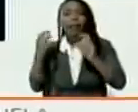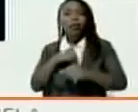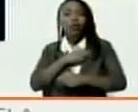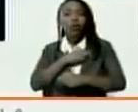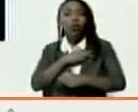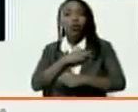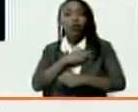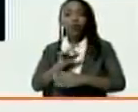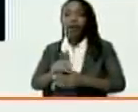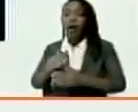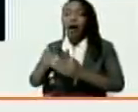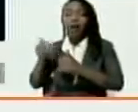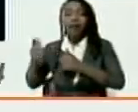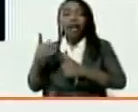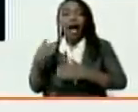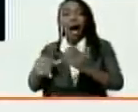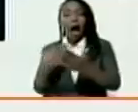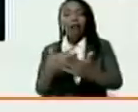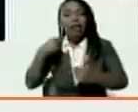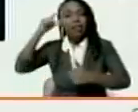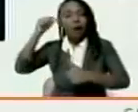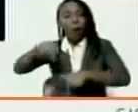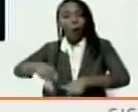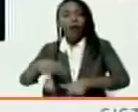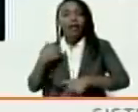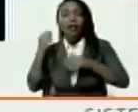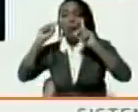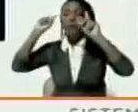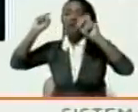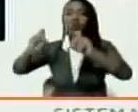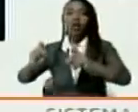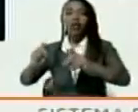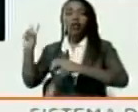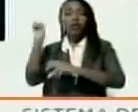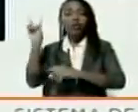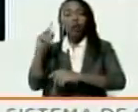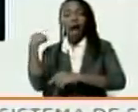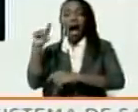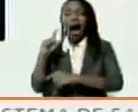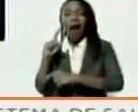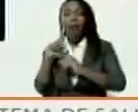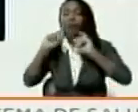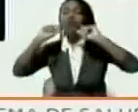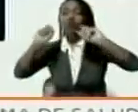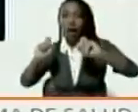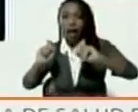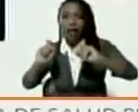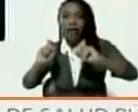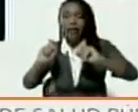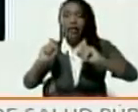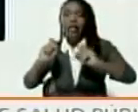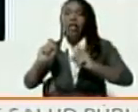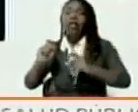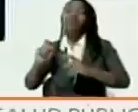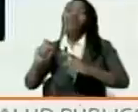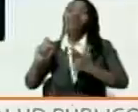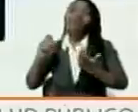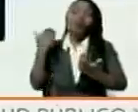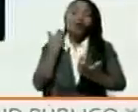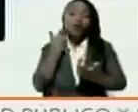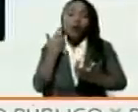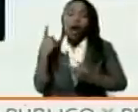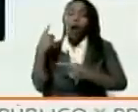descartado hasta el día de hoy. Se ha hecho con profesionalismo. Venezuela cuenta con los profesionales, los epidemiólogos,